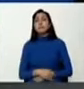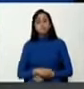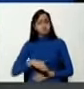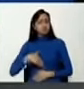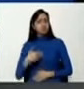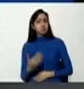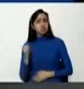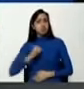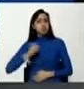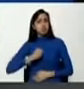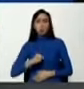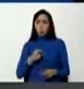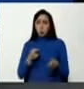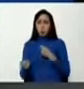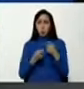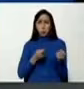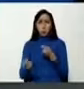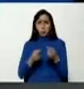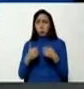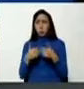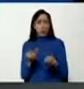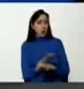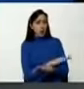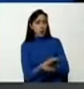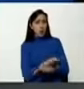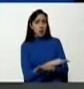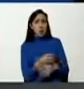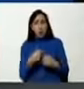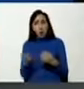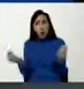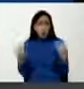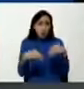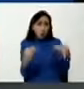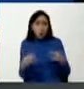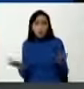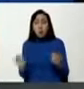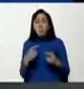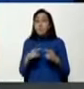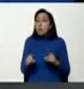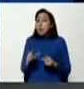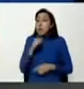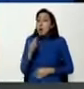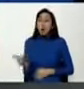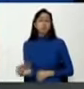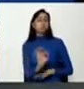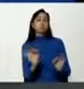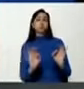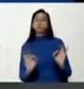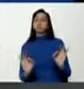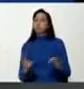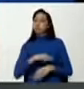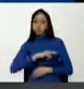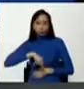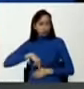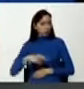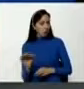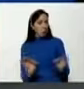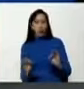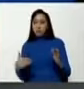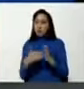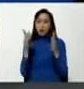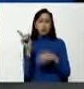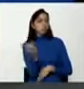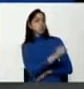puede. Con controles, abrir la frontera. Por las buenas. Por las malas, nada. Con nosotros por las malas,